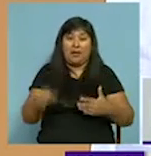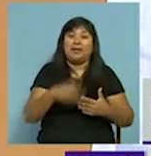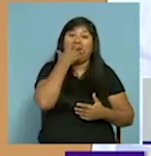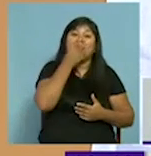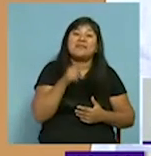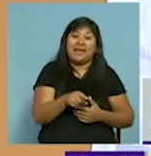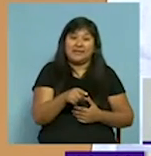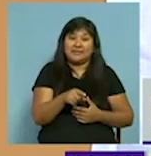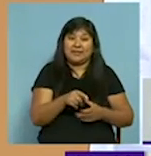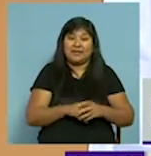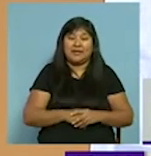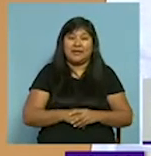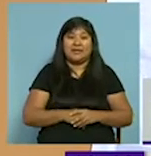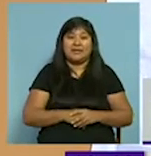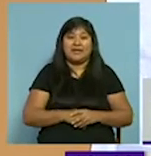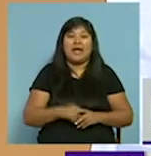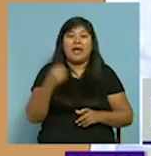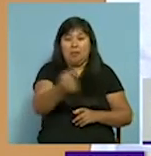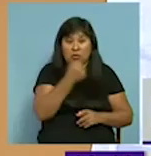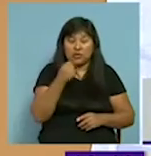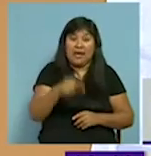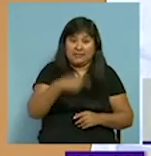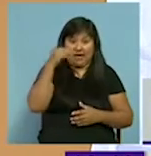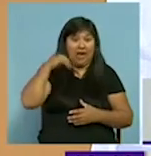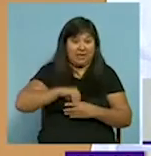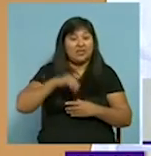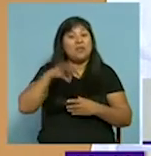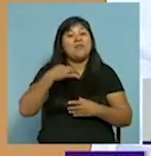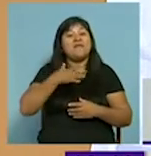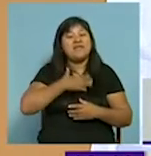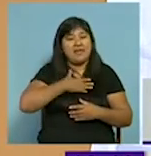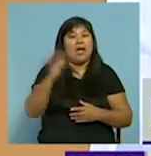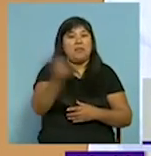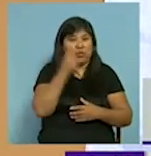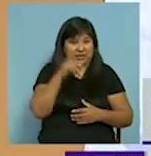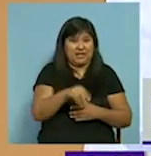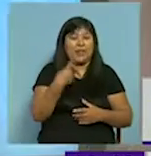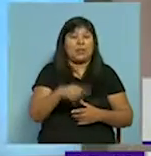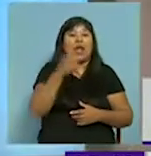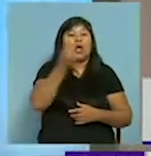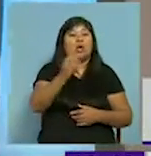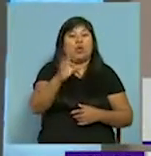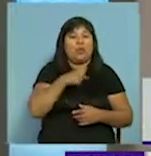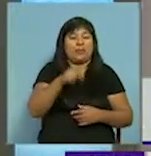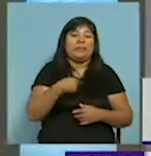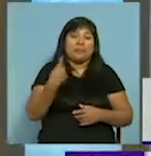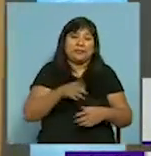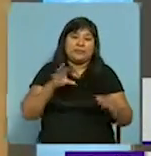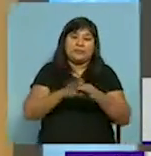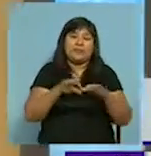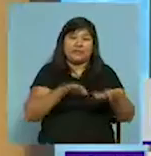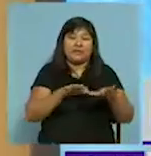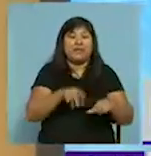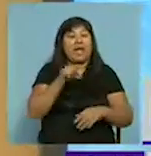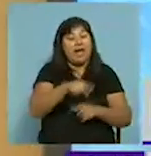gimnasia no deja de ser importante en mi vida porque ese es el club del club del cual uno es hincha he